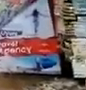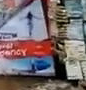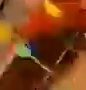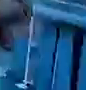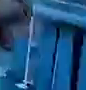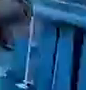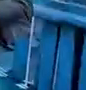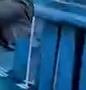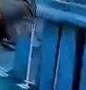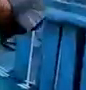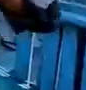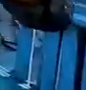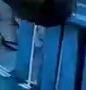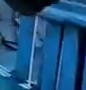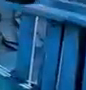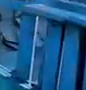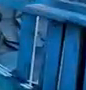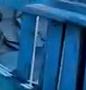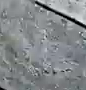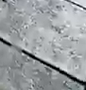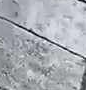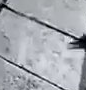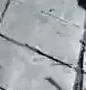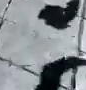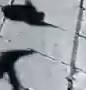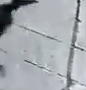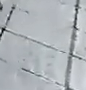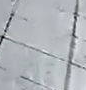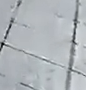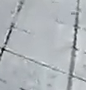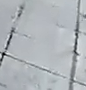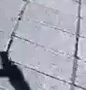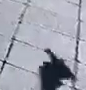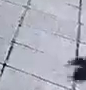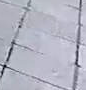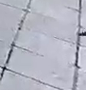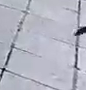que está sucediendo. No así, así. Noticieros al día,